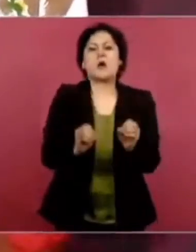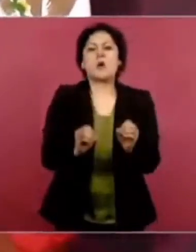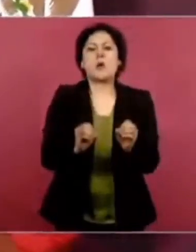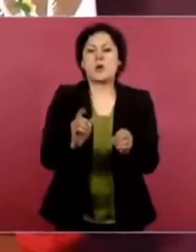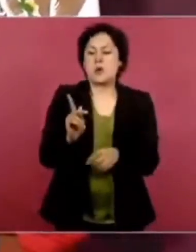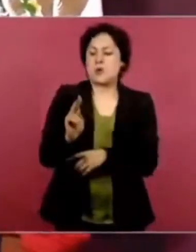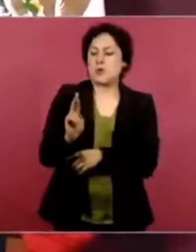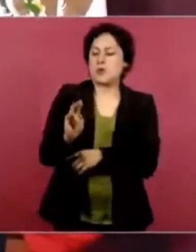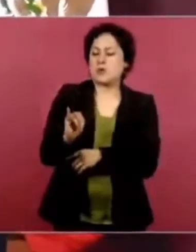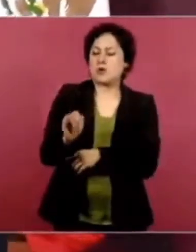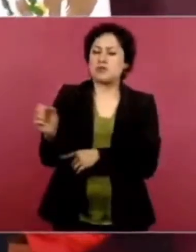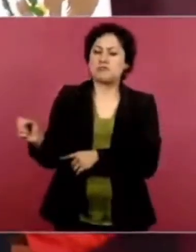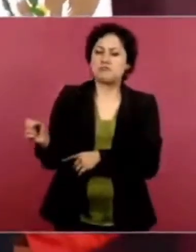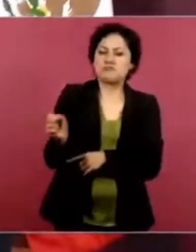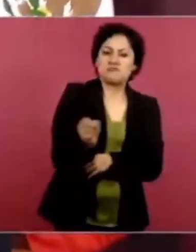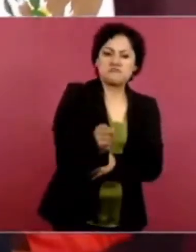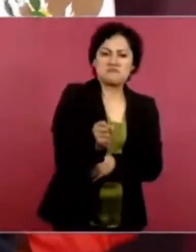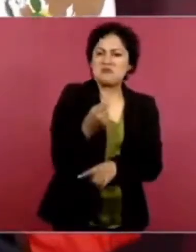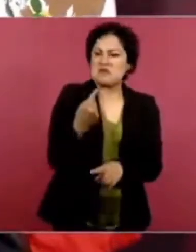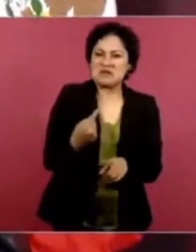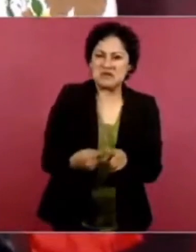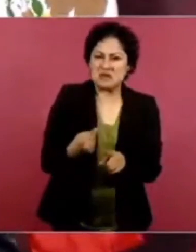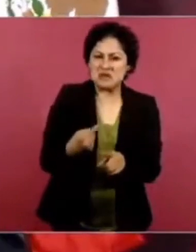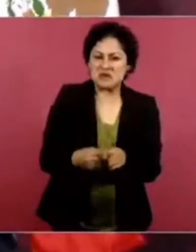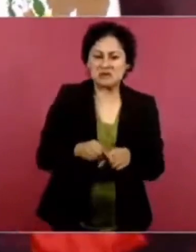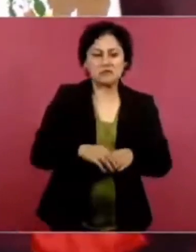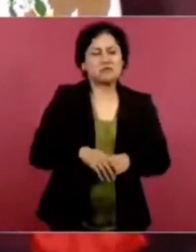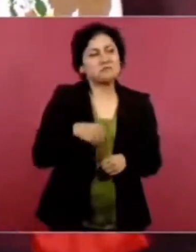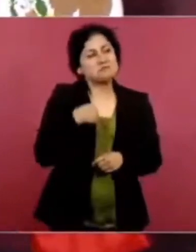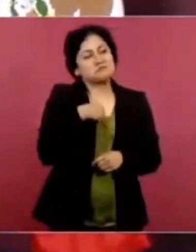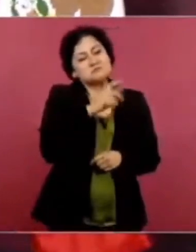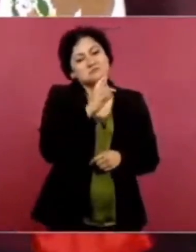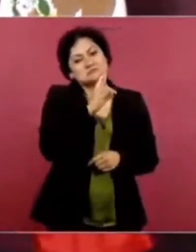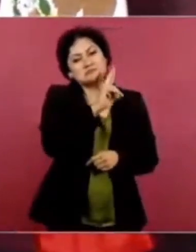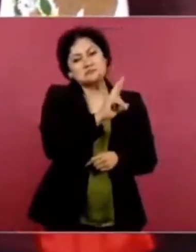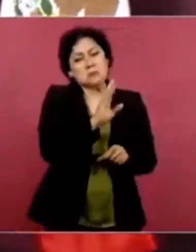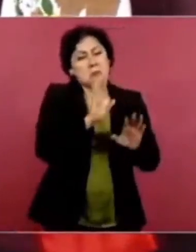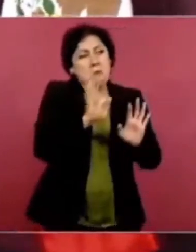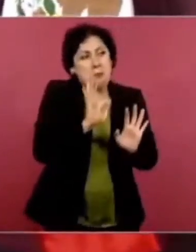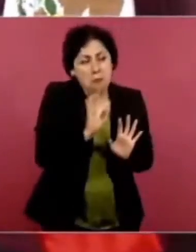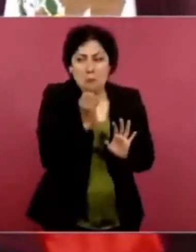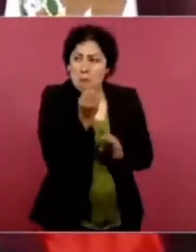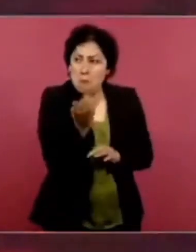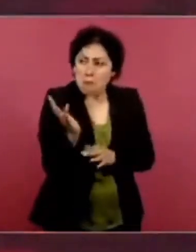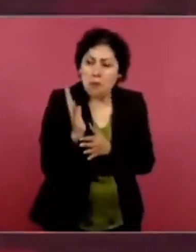PRI. Dije, bueno, pues se habla de